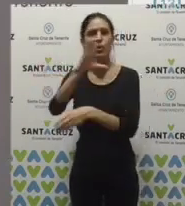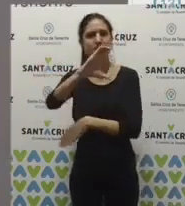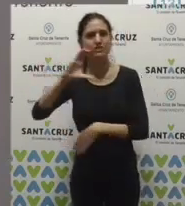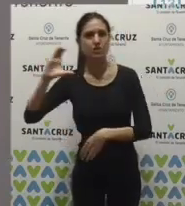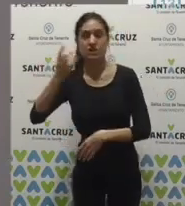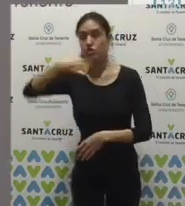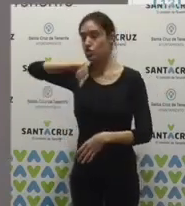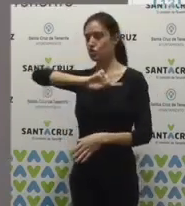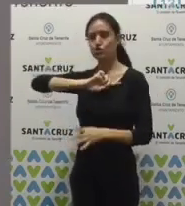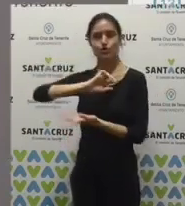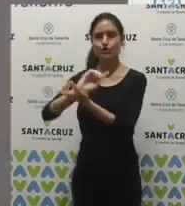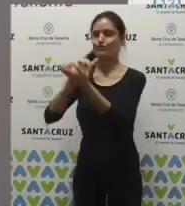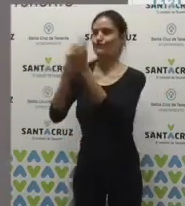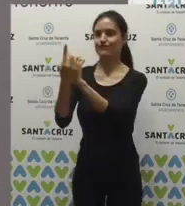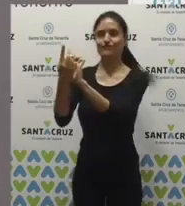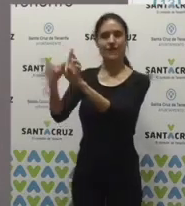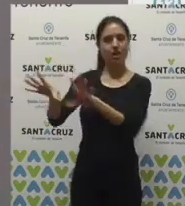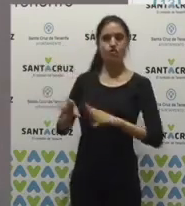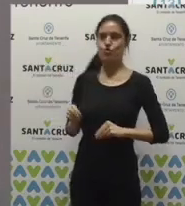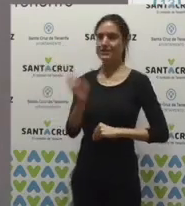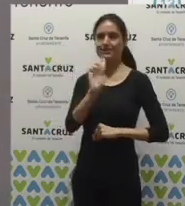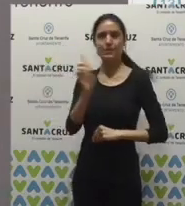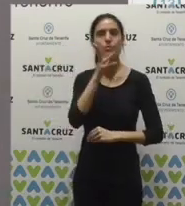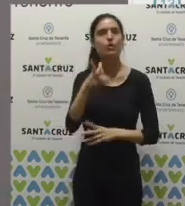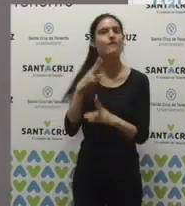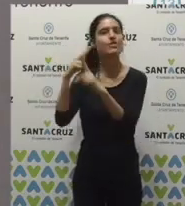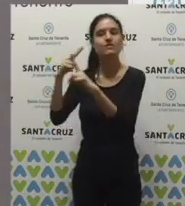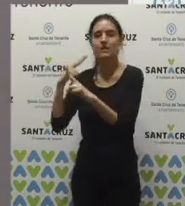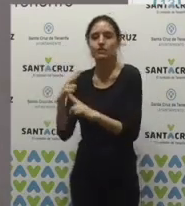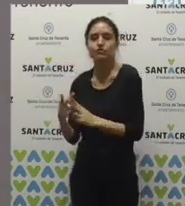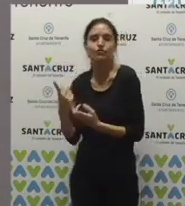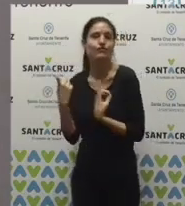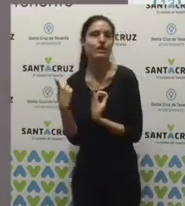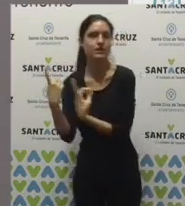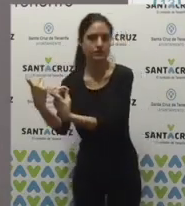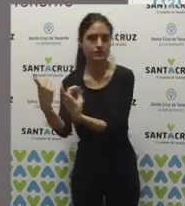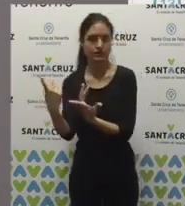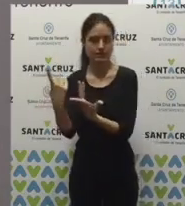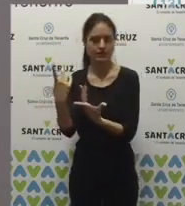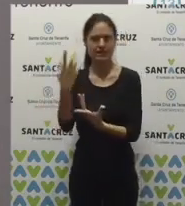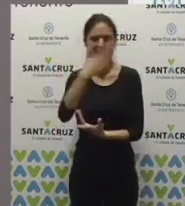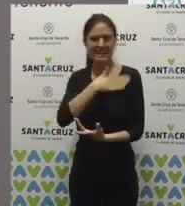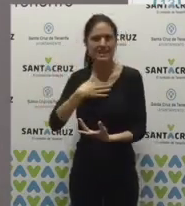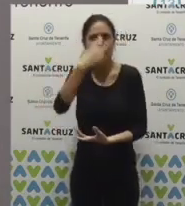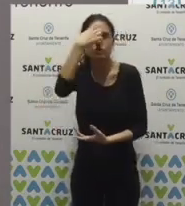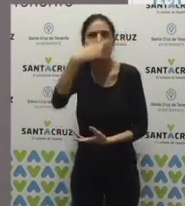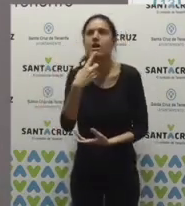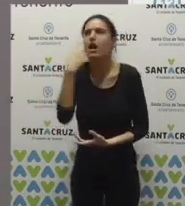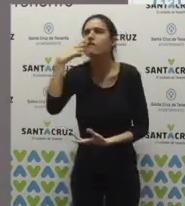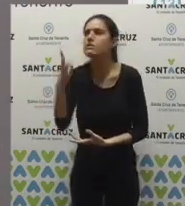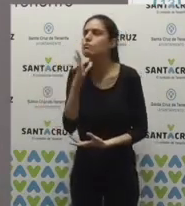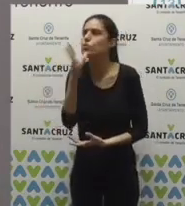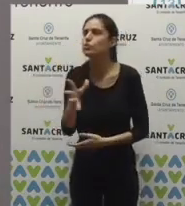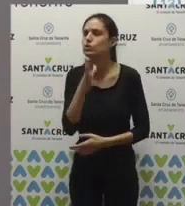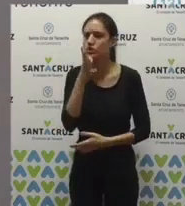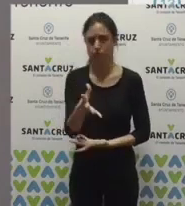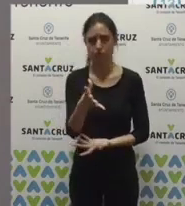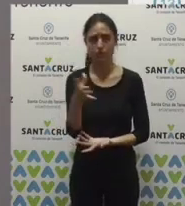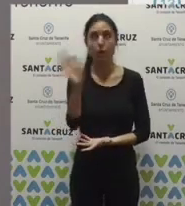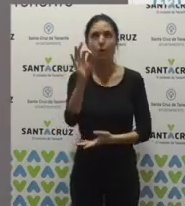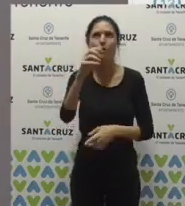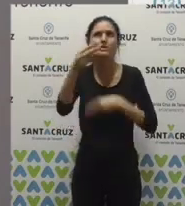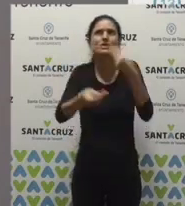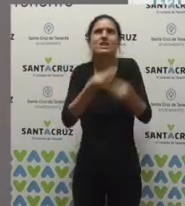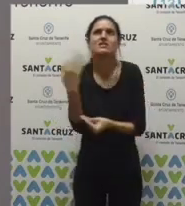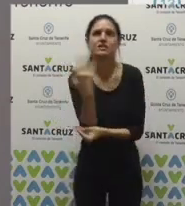aceptar la transaccional porque nos faltan datos a ver porque queremos saber los motivos y que se va a ser nos parece bien